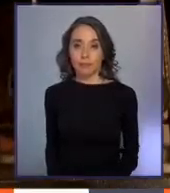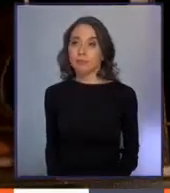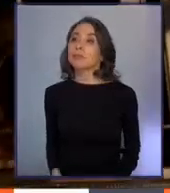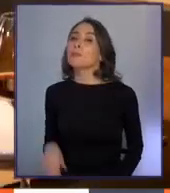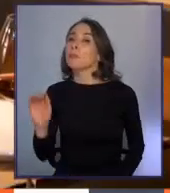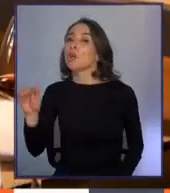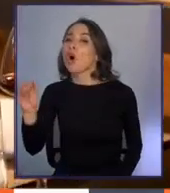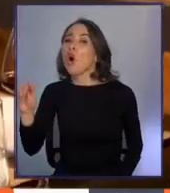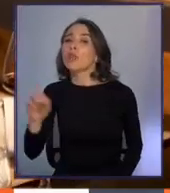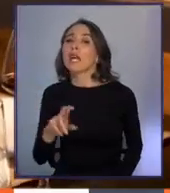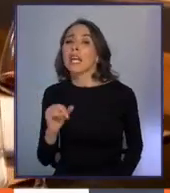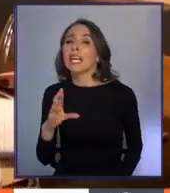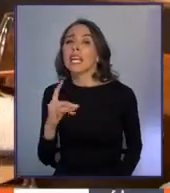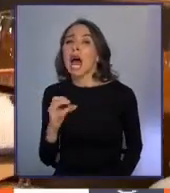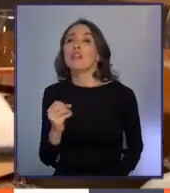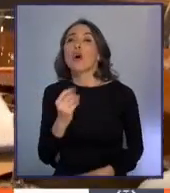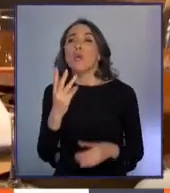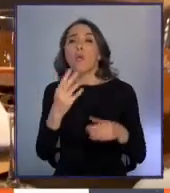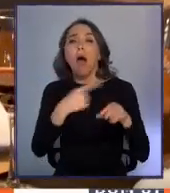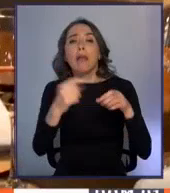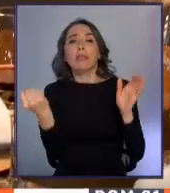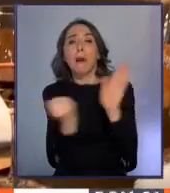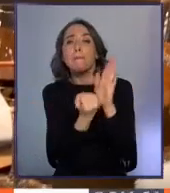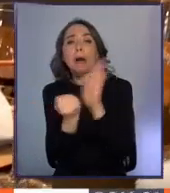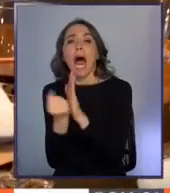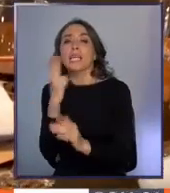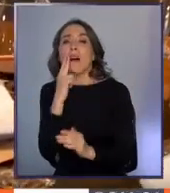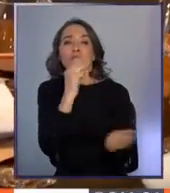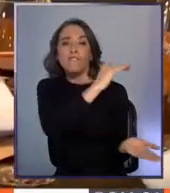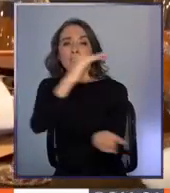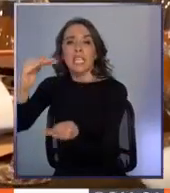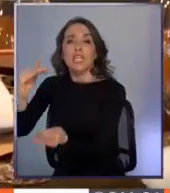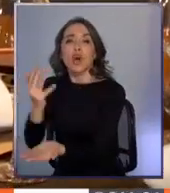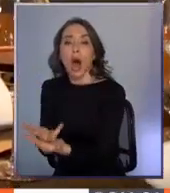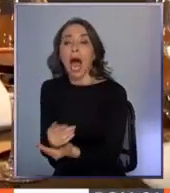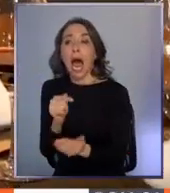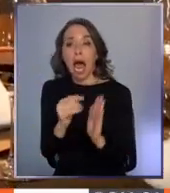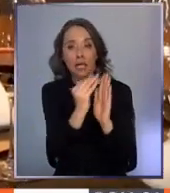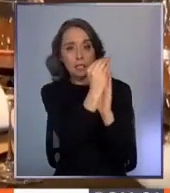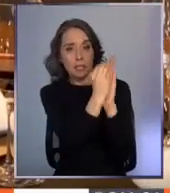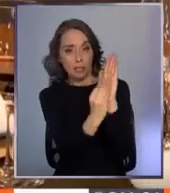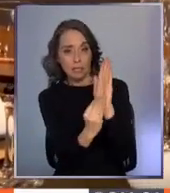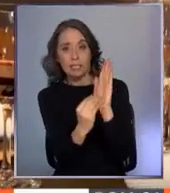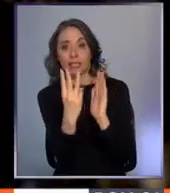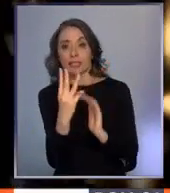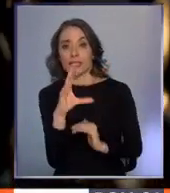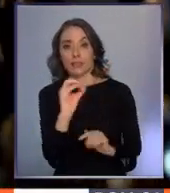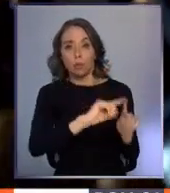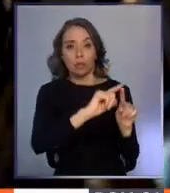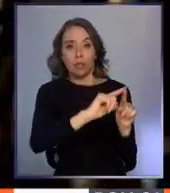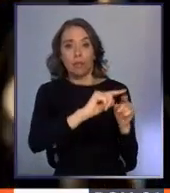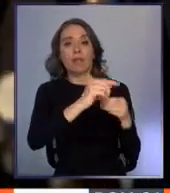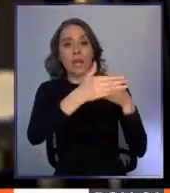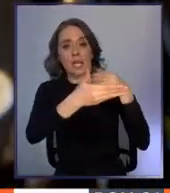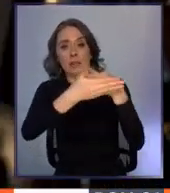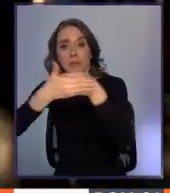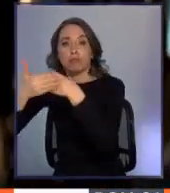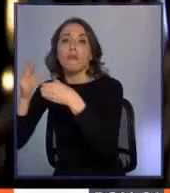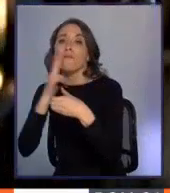Oye, Ricardo, ¿cuántas etiquetas de vino tenemos acá? Nosotros tenemos una carta permanente de 350 etiquetas.